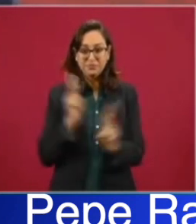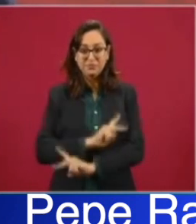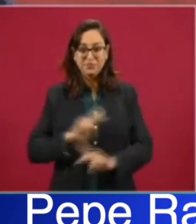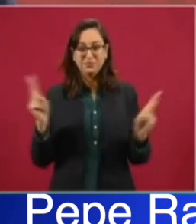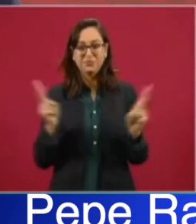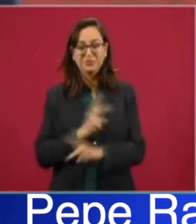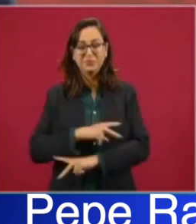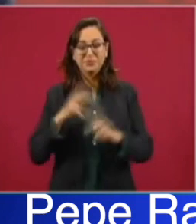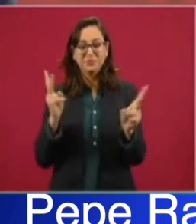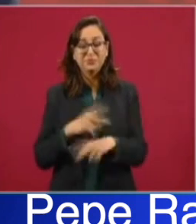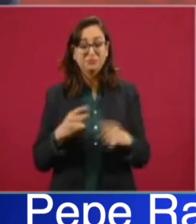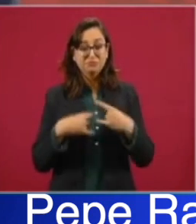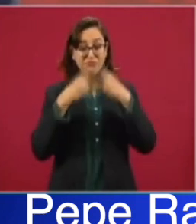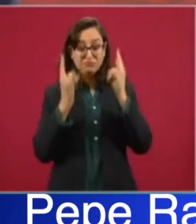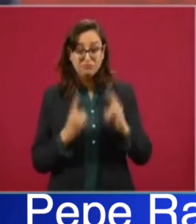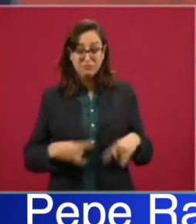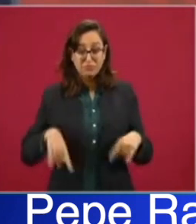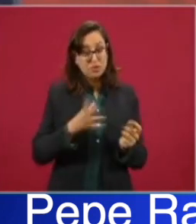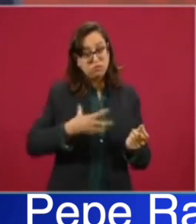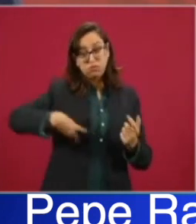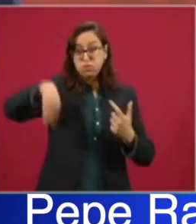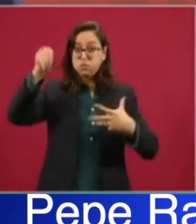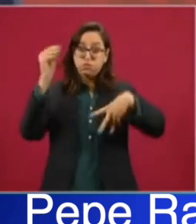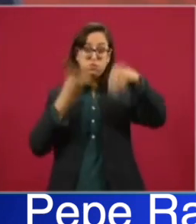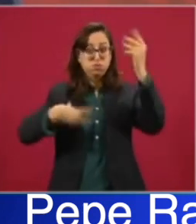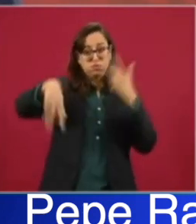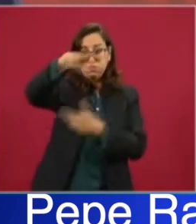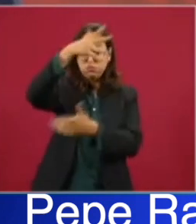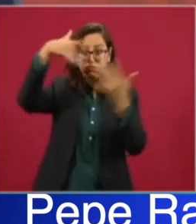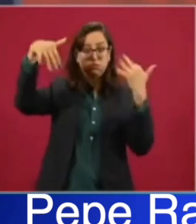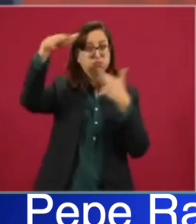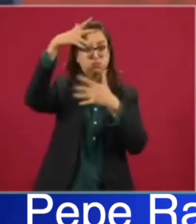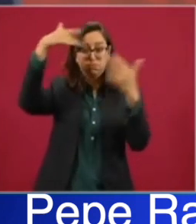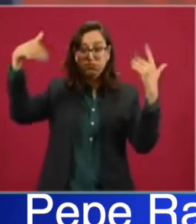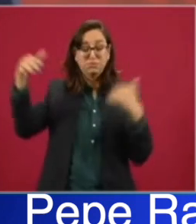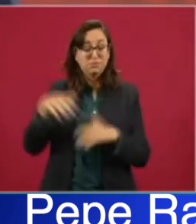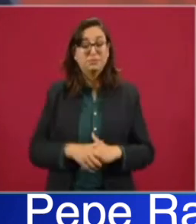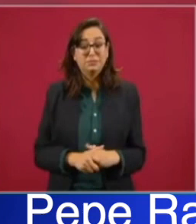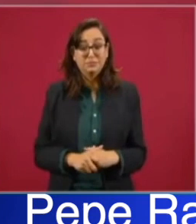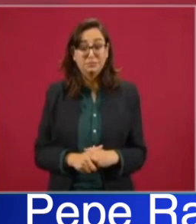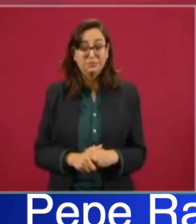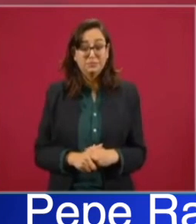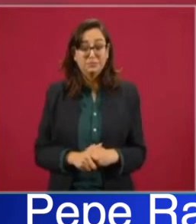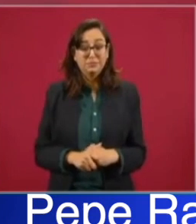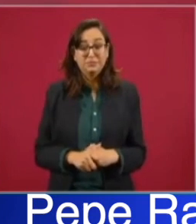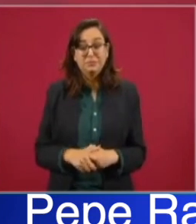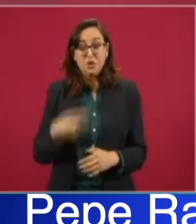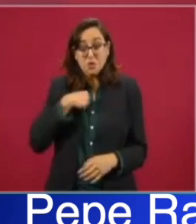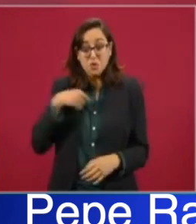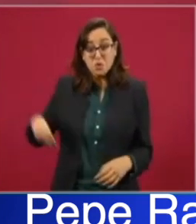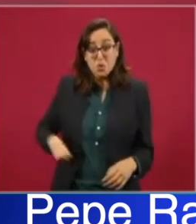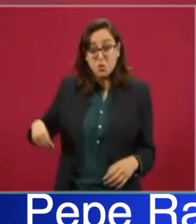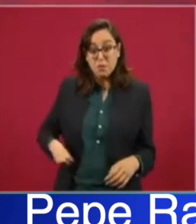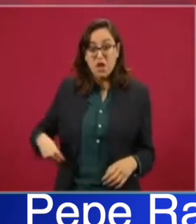volaban las casillas de las casas de campaña, y me estaban echando la culpa a mí de